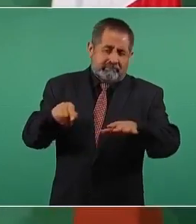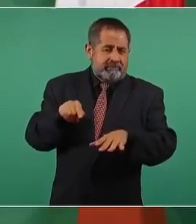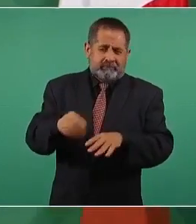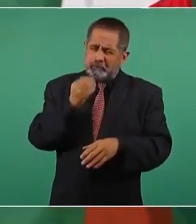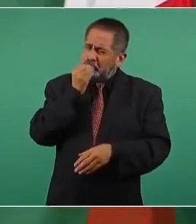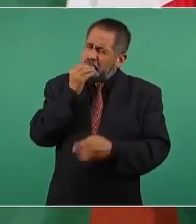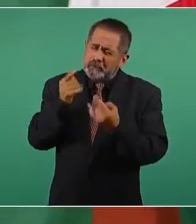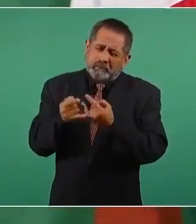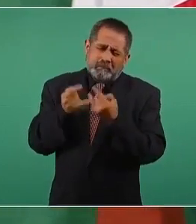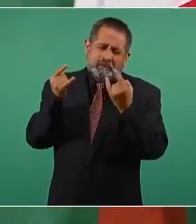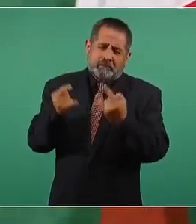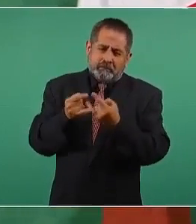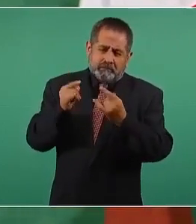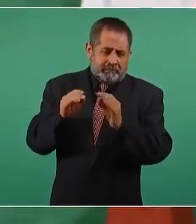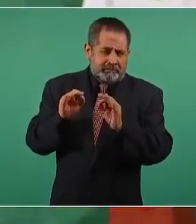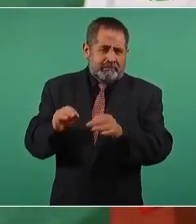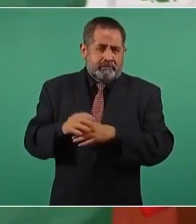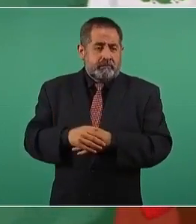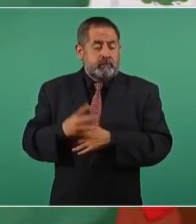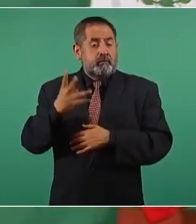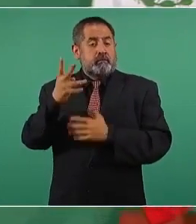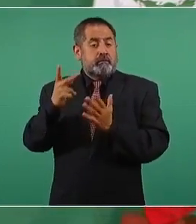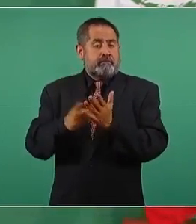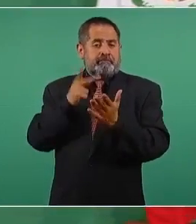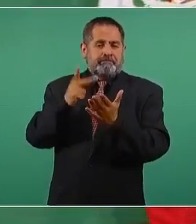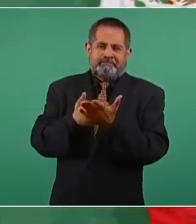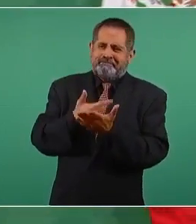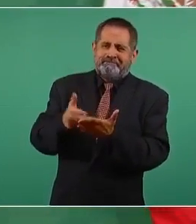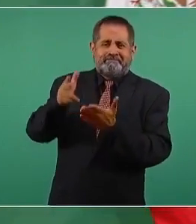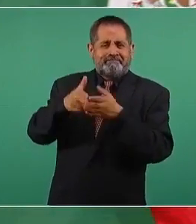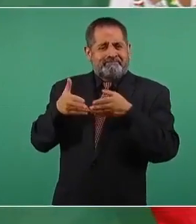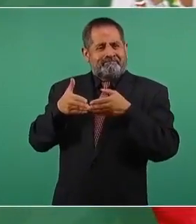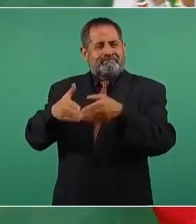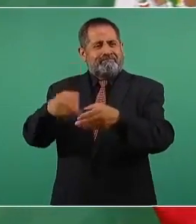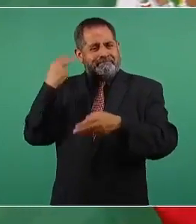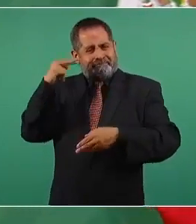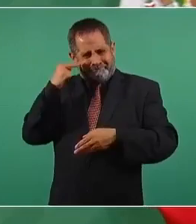1915. Bueno, cuatro veces heroico, puerto de Veracruz.